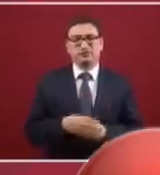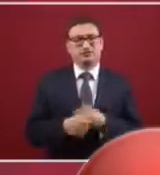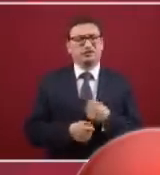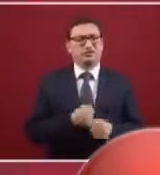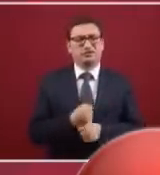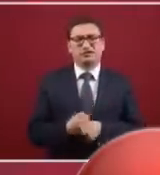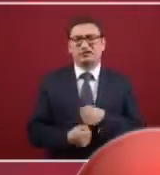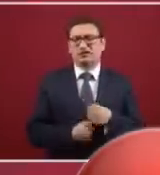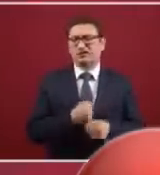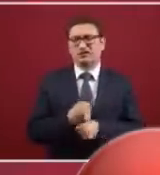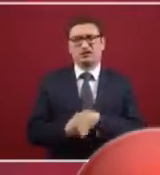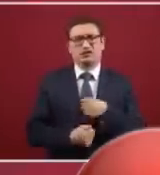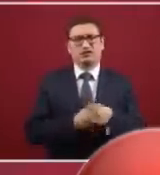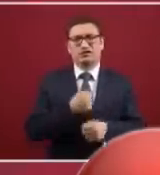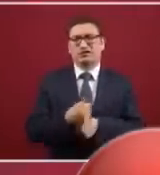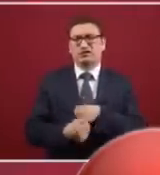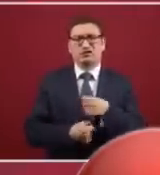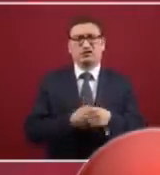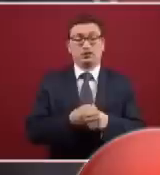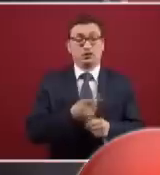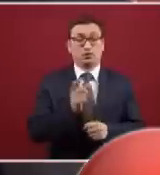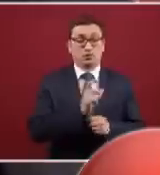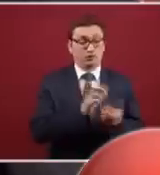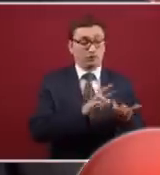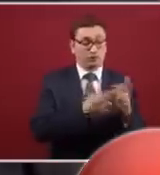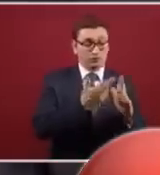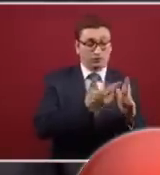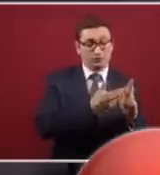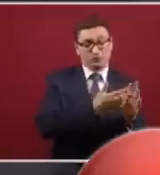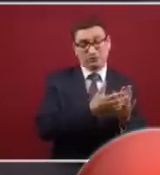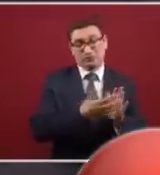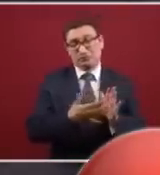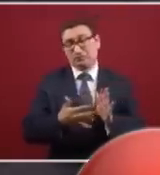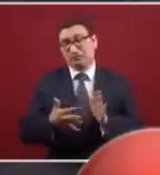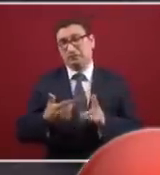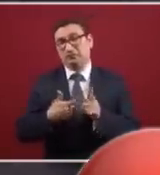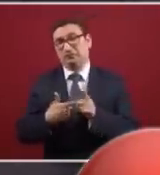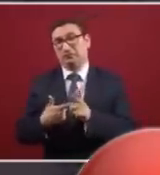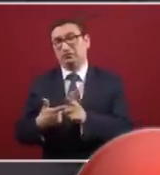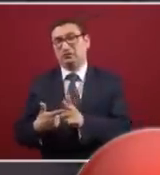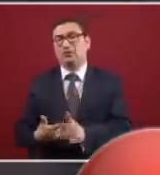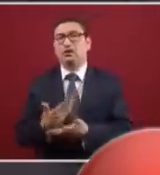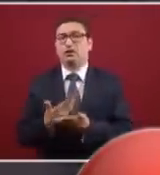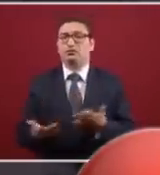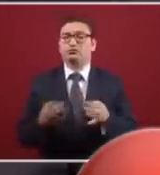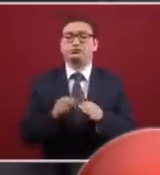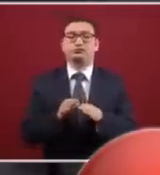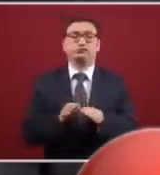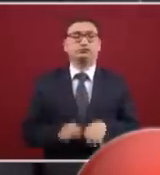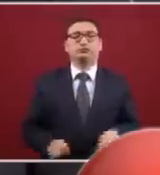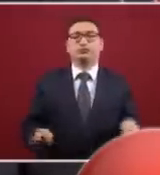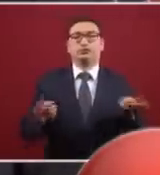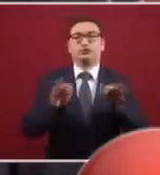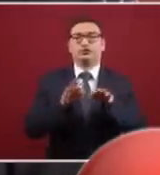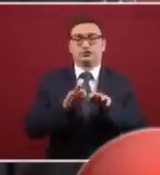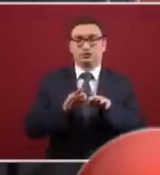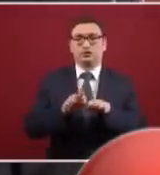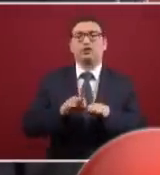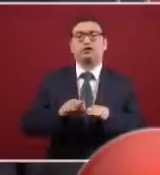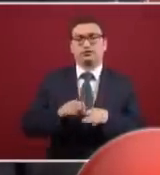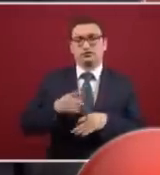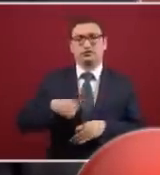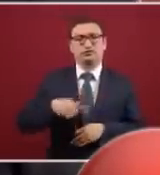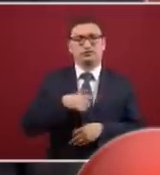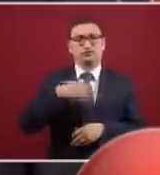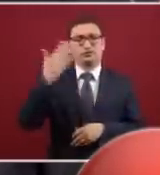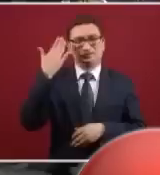mantuvo después de la Revolución. Imagínense lo importante que podamos convertir en realidad el